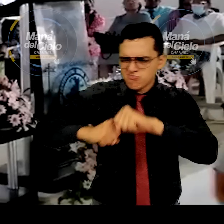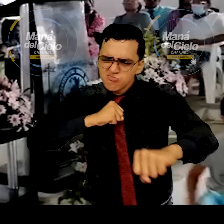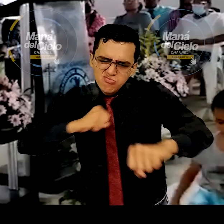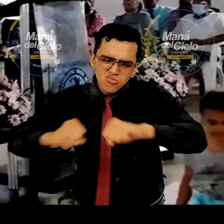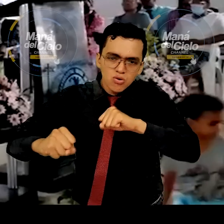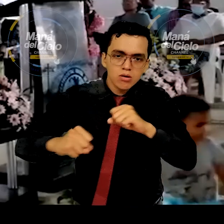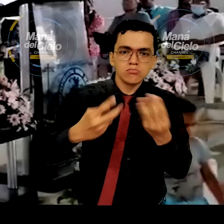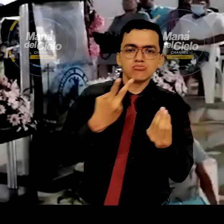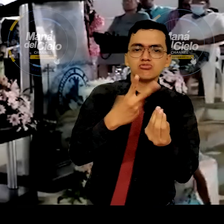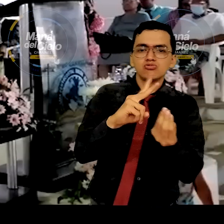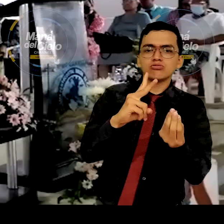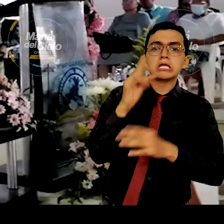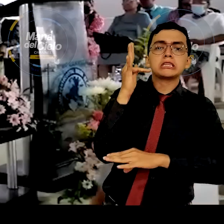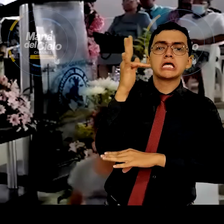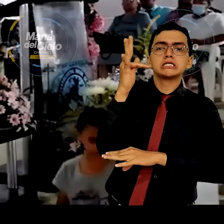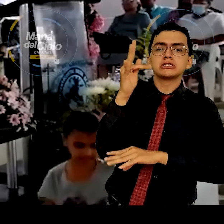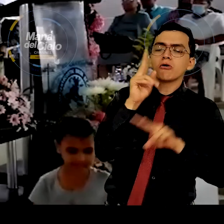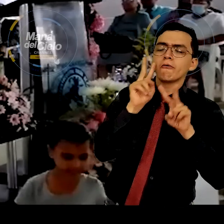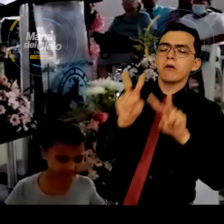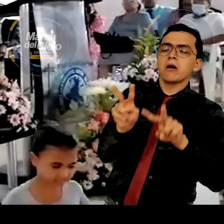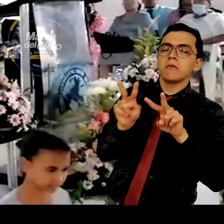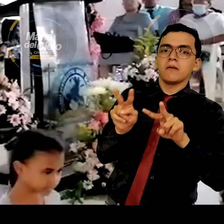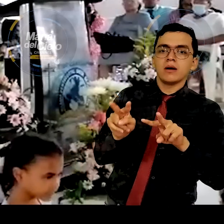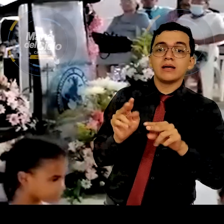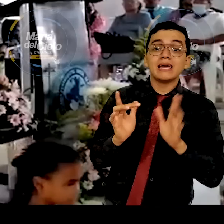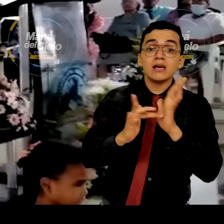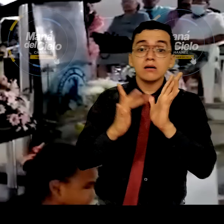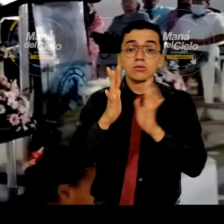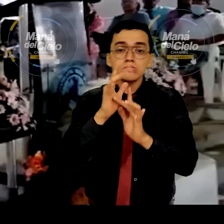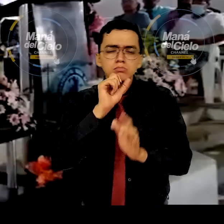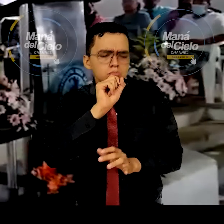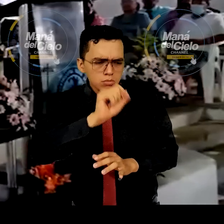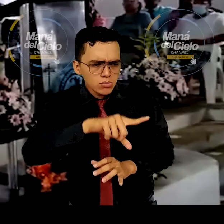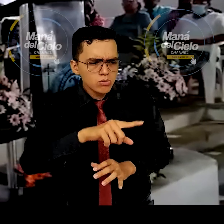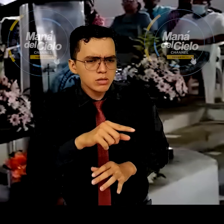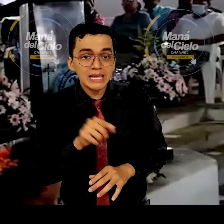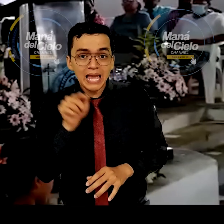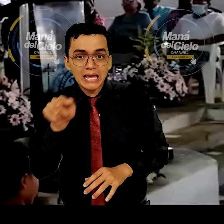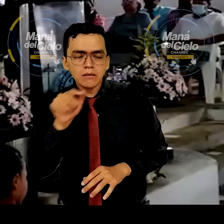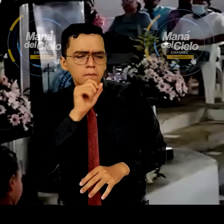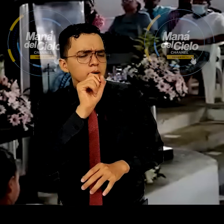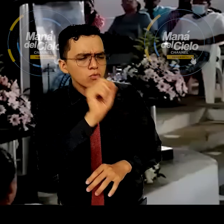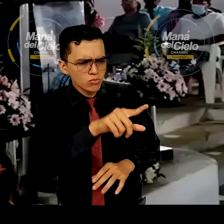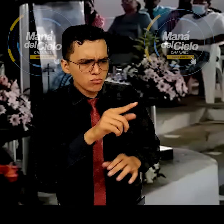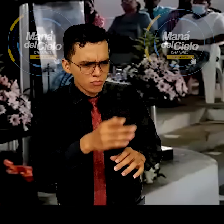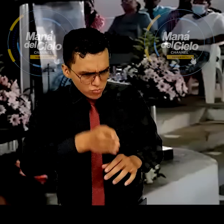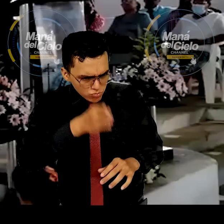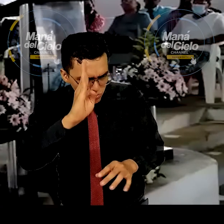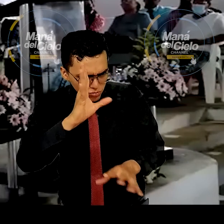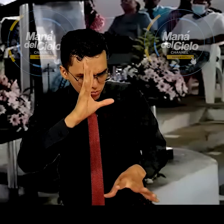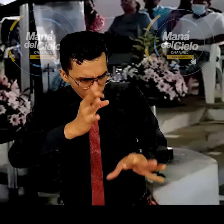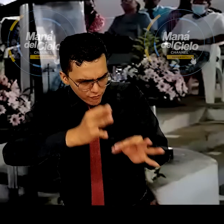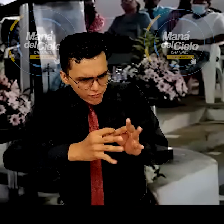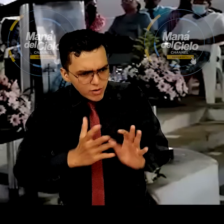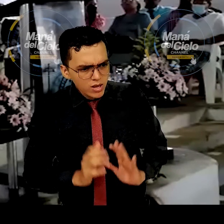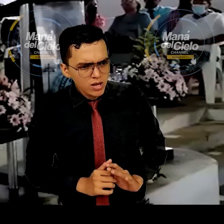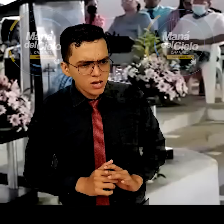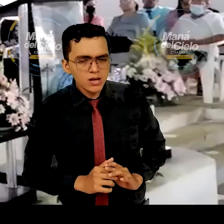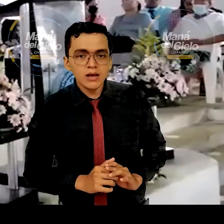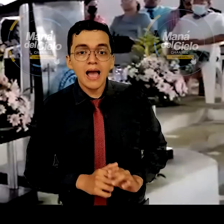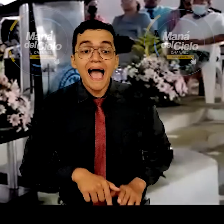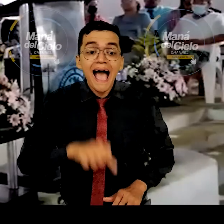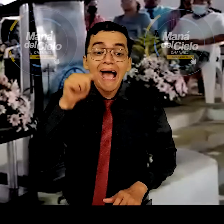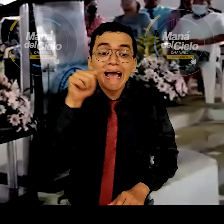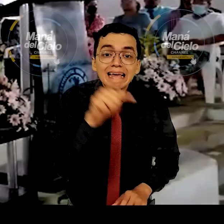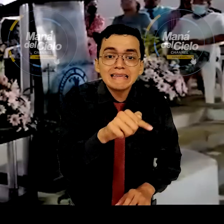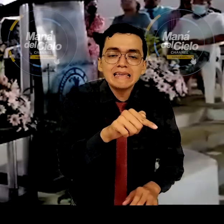a decirles: ¿creéis en Dios? Porque aquí está la esencia de todo lo